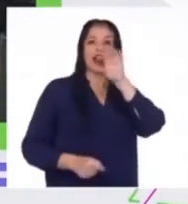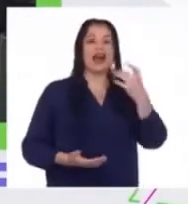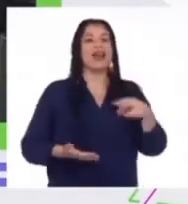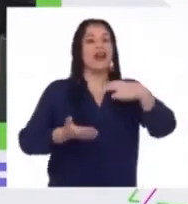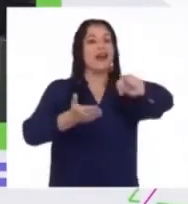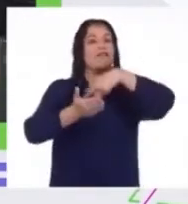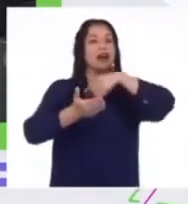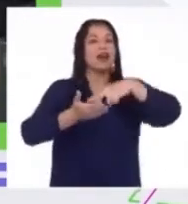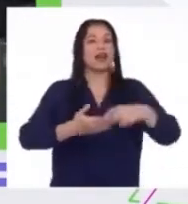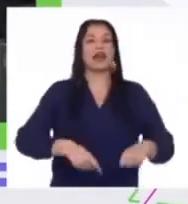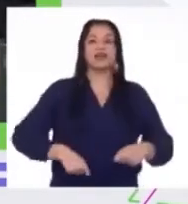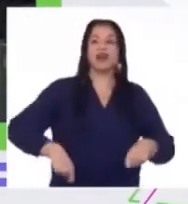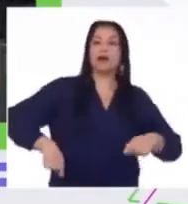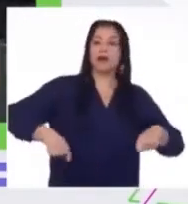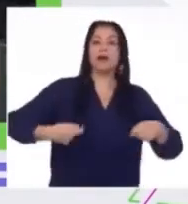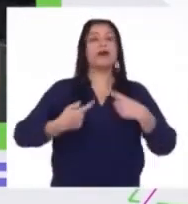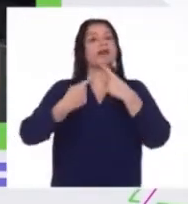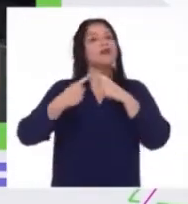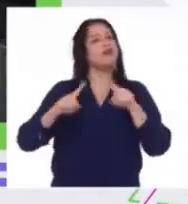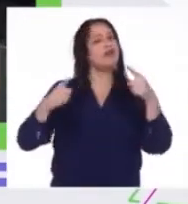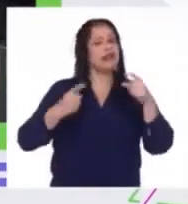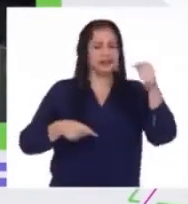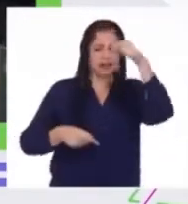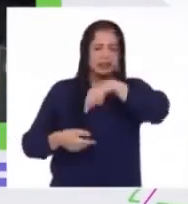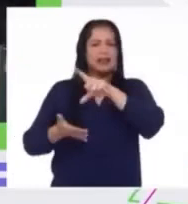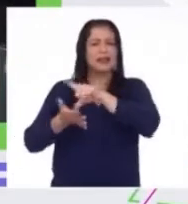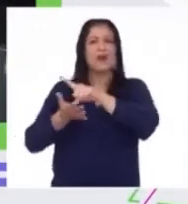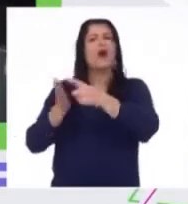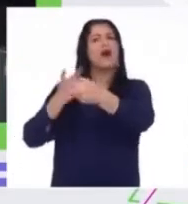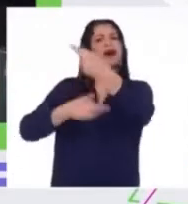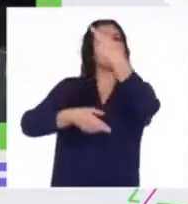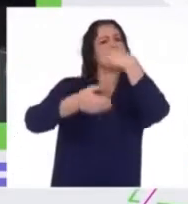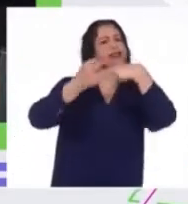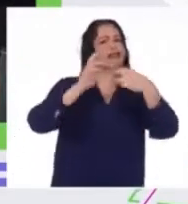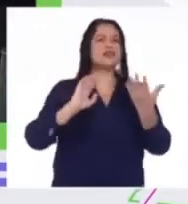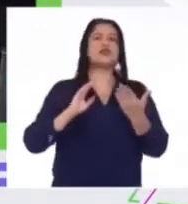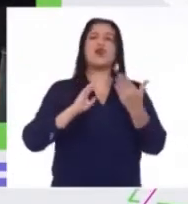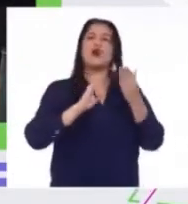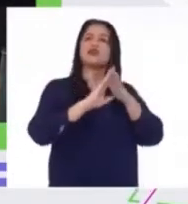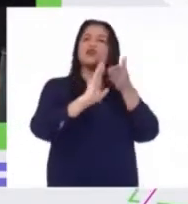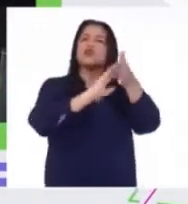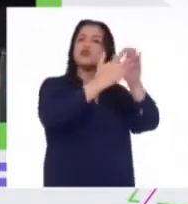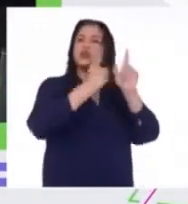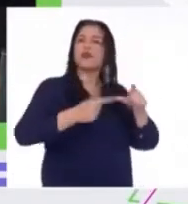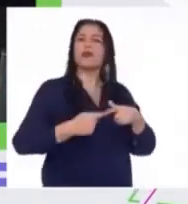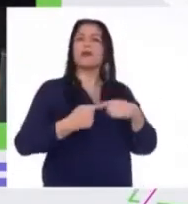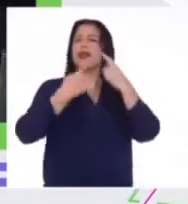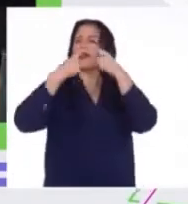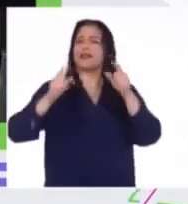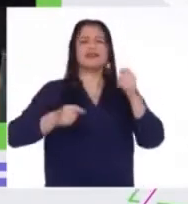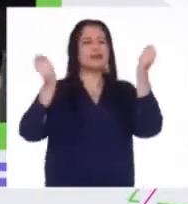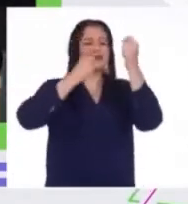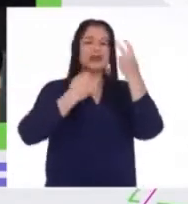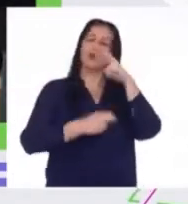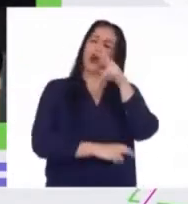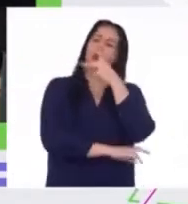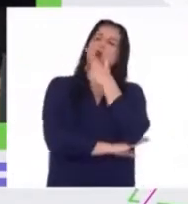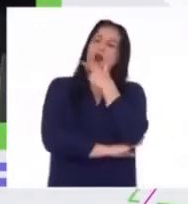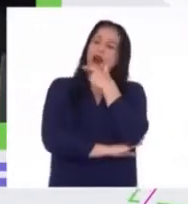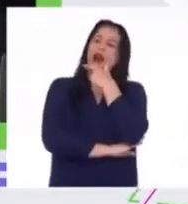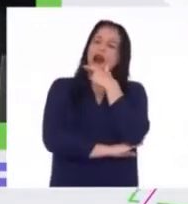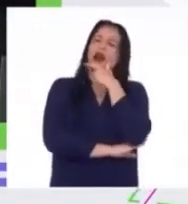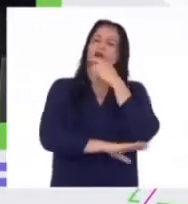los caporales en Lima, volviendo a sus ciudades para ciertas festividades, yo veo grandes